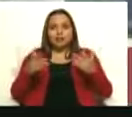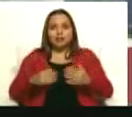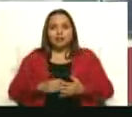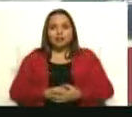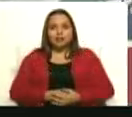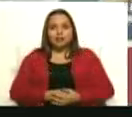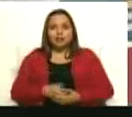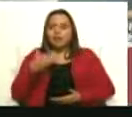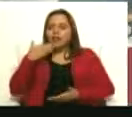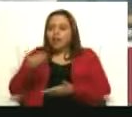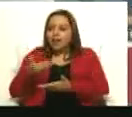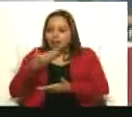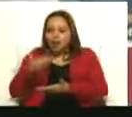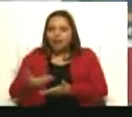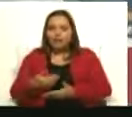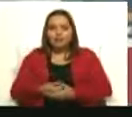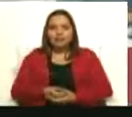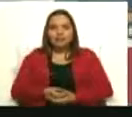Gracias, gracias.